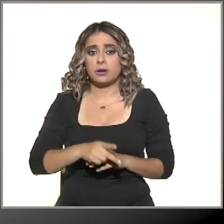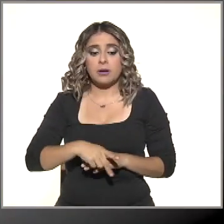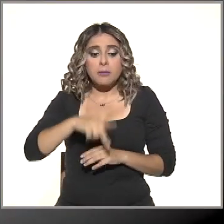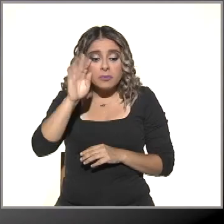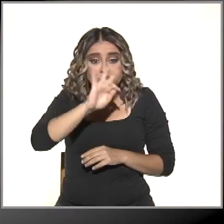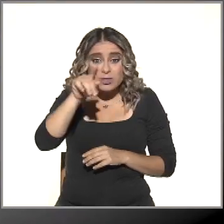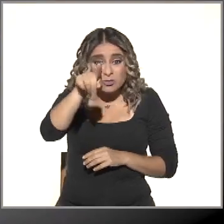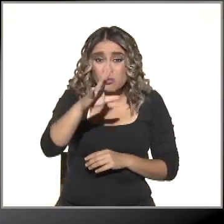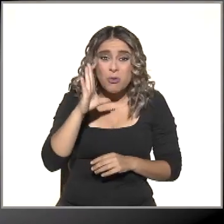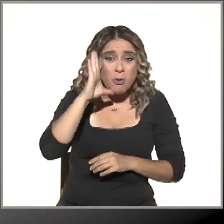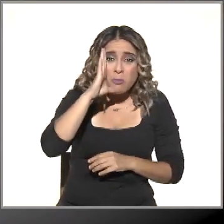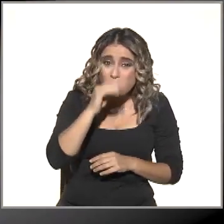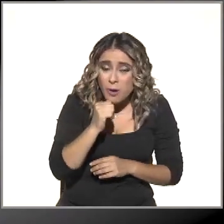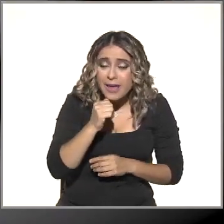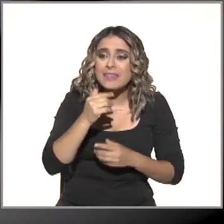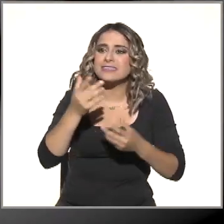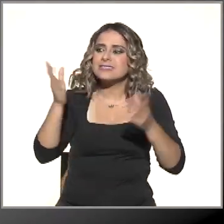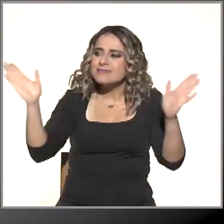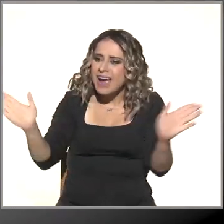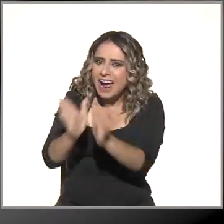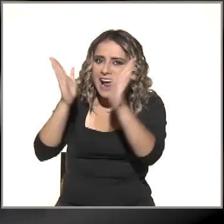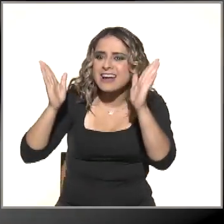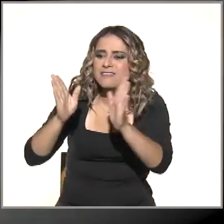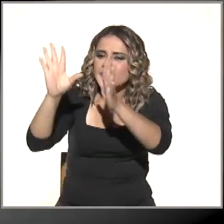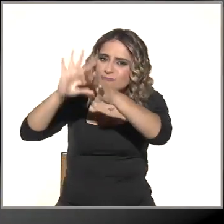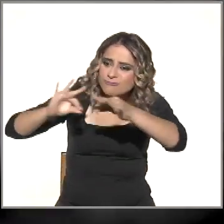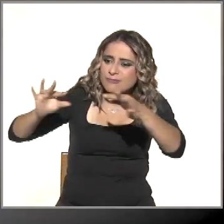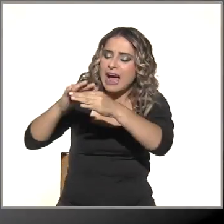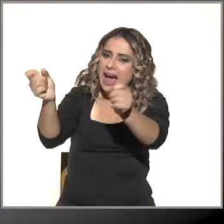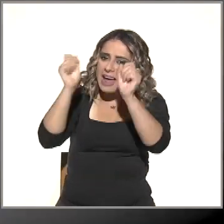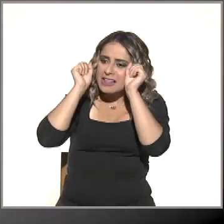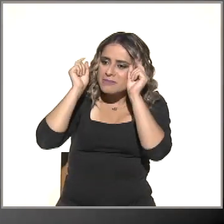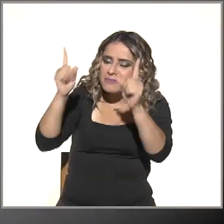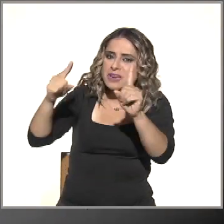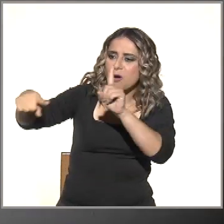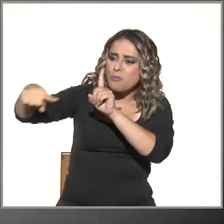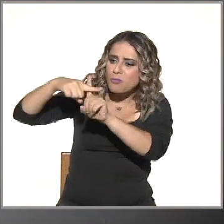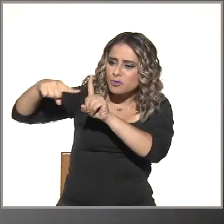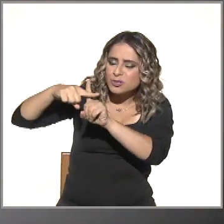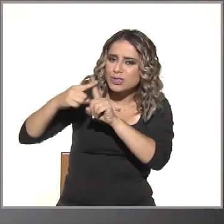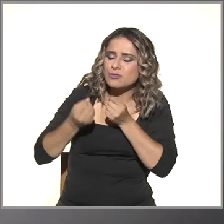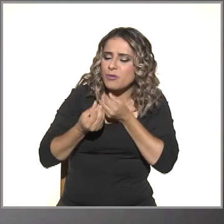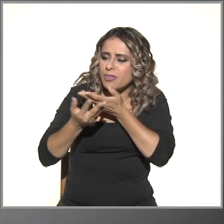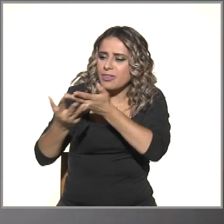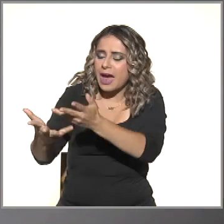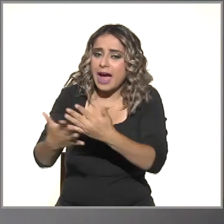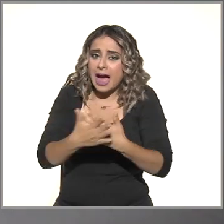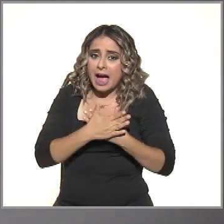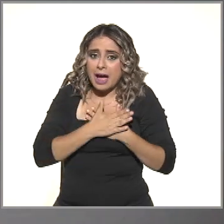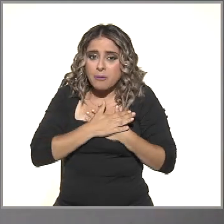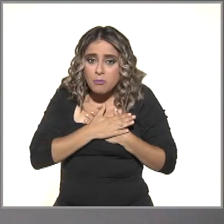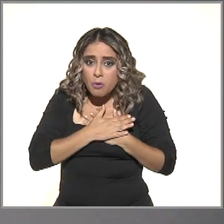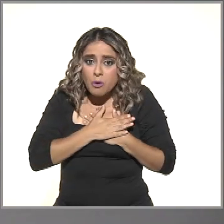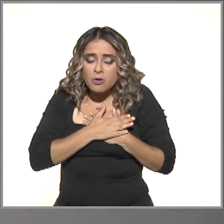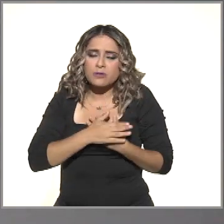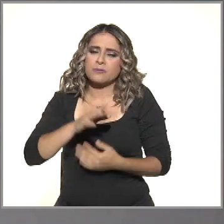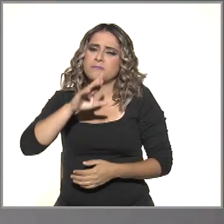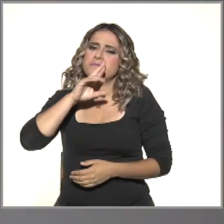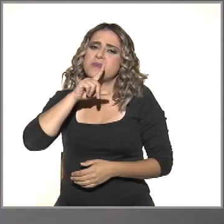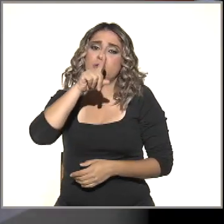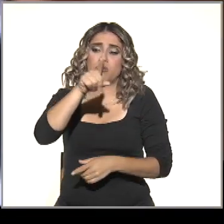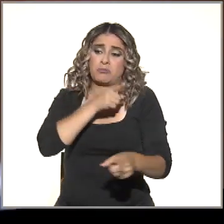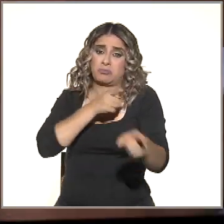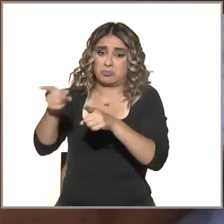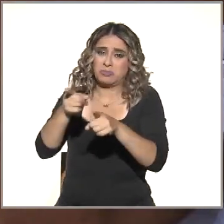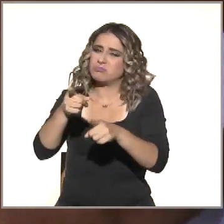alabar, de engrandecer, de admirar, de amar, quédate con tu boca